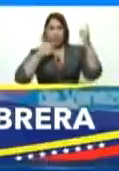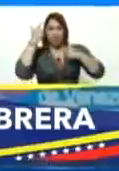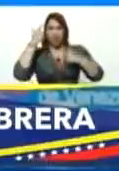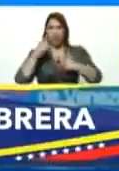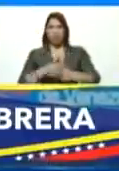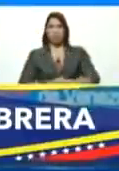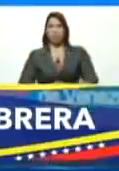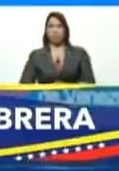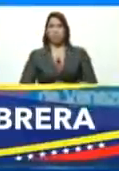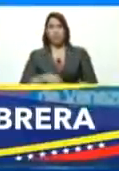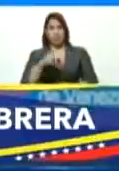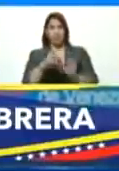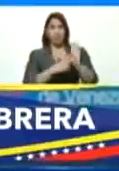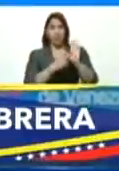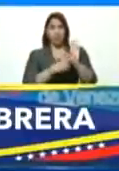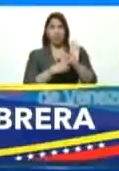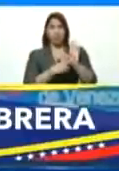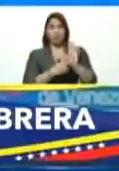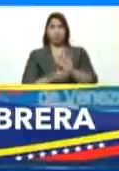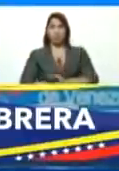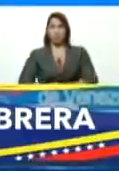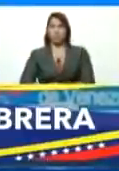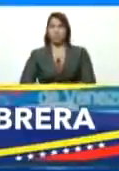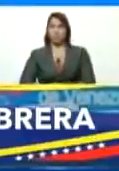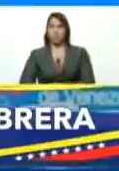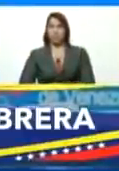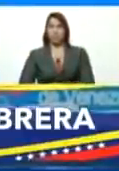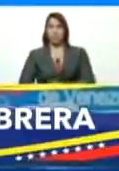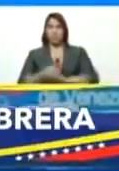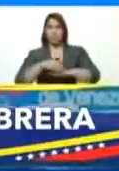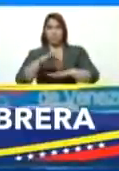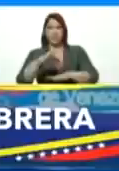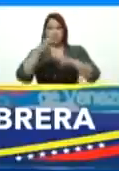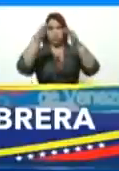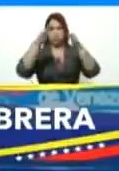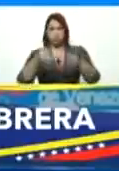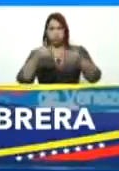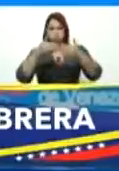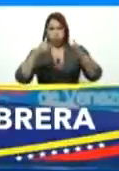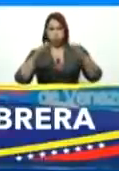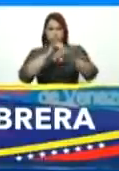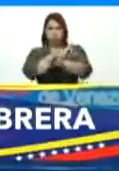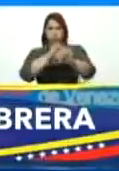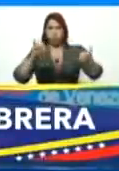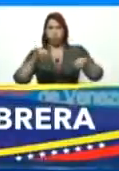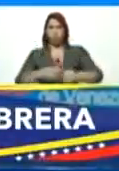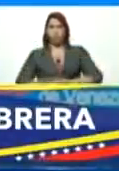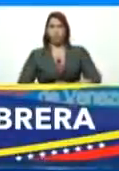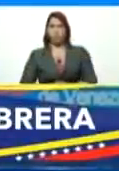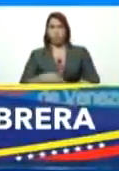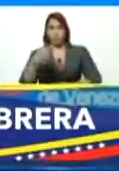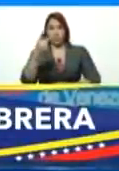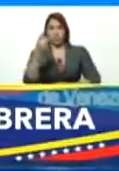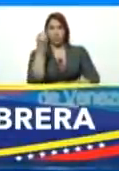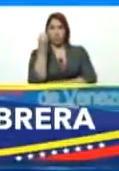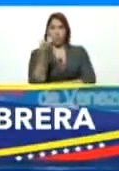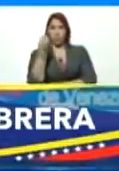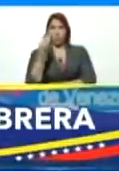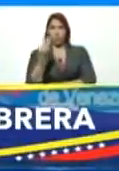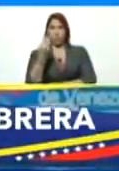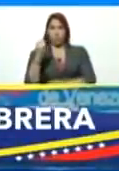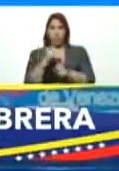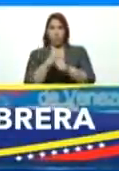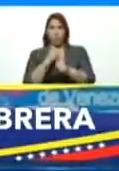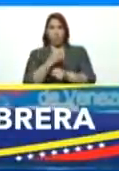es la verdad dejó formalmente instalado el segundo congreso de los